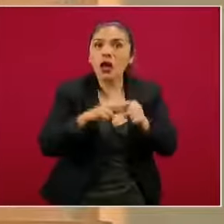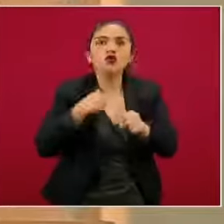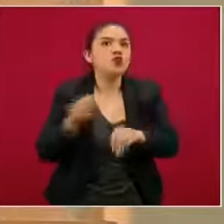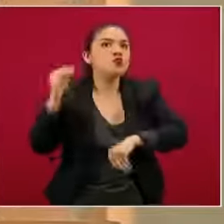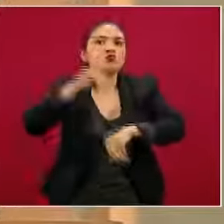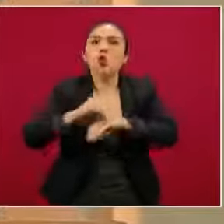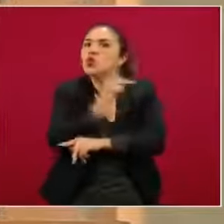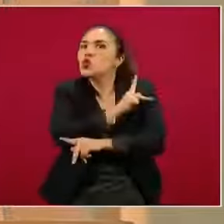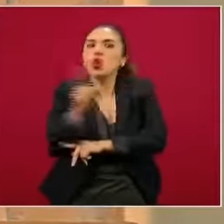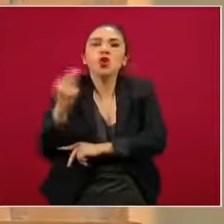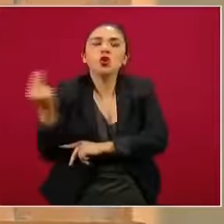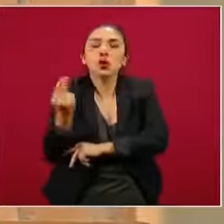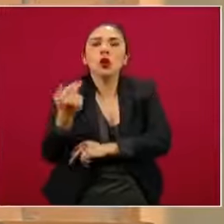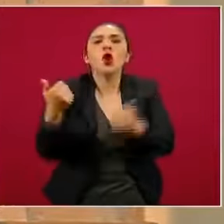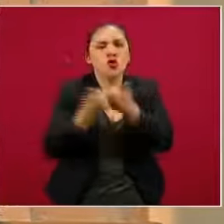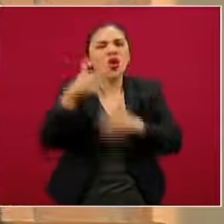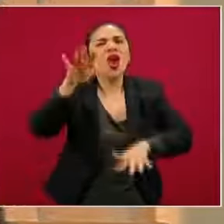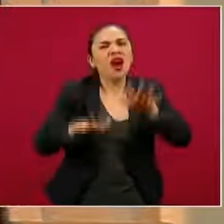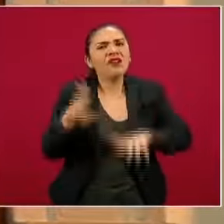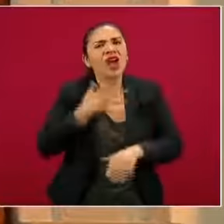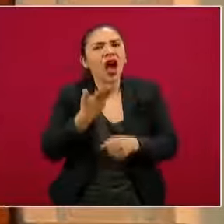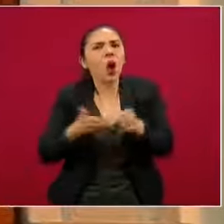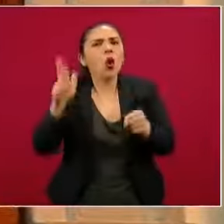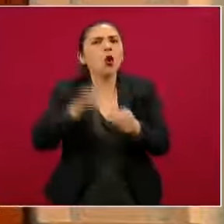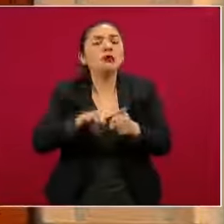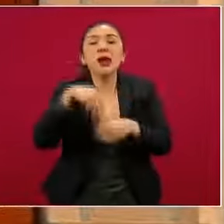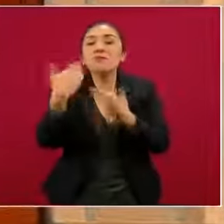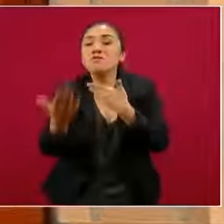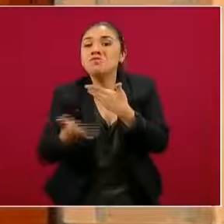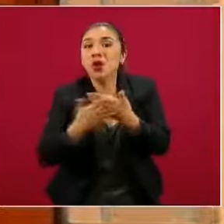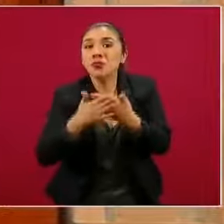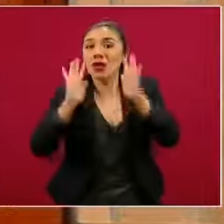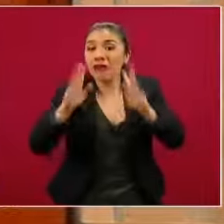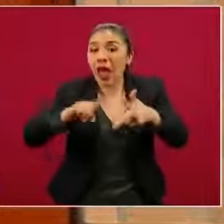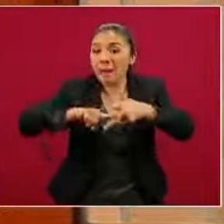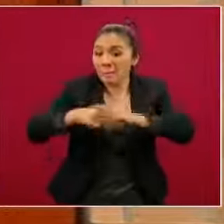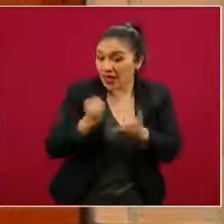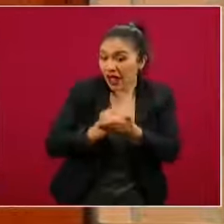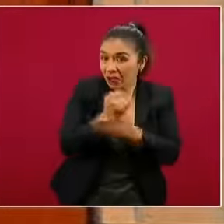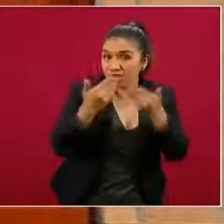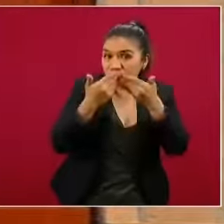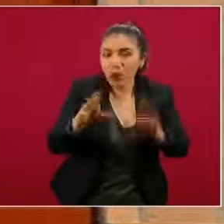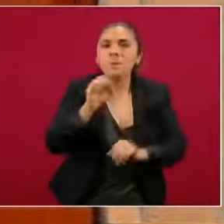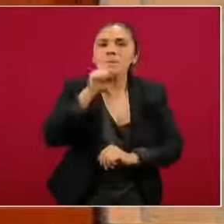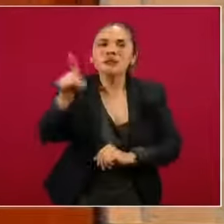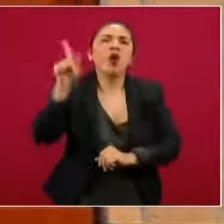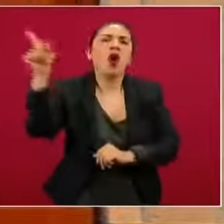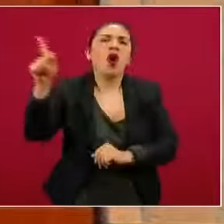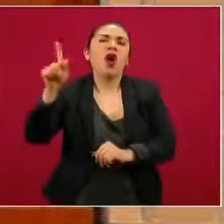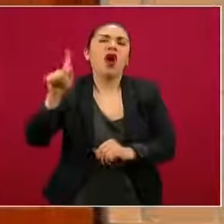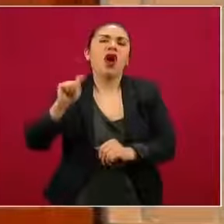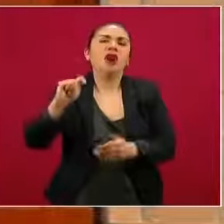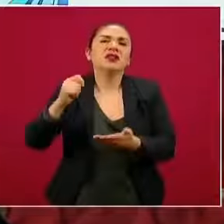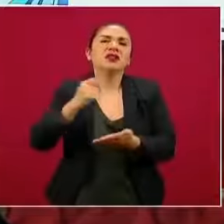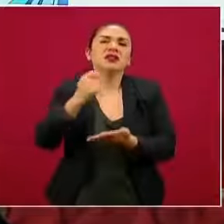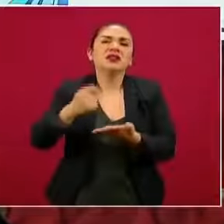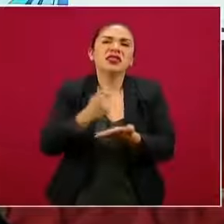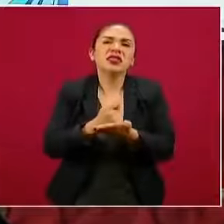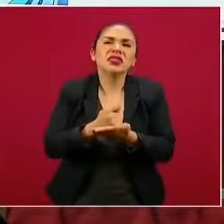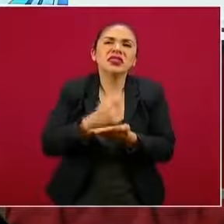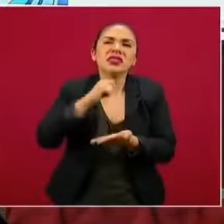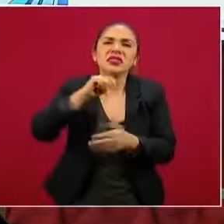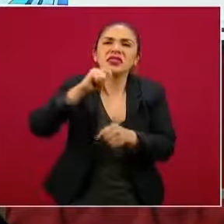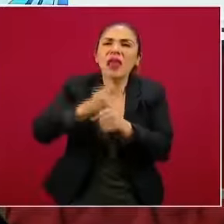incluso a veces hospitales que estaban por entrar en operaciones, lo mismo allá en Tapachula o en Bahía de Banderas